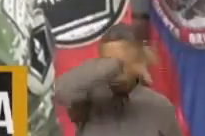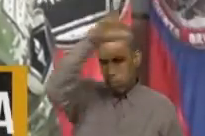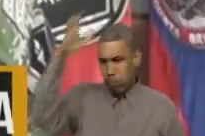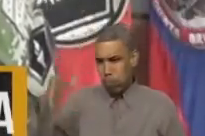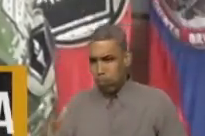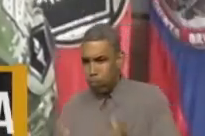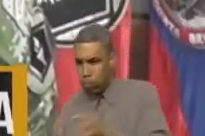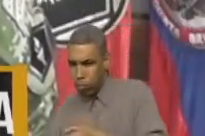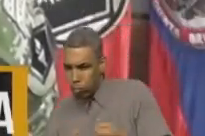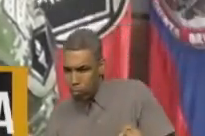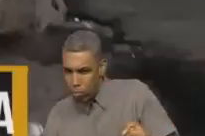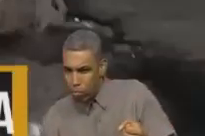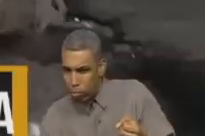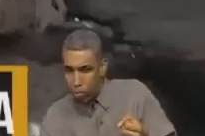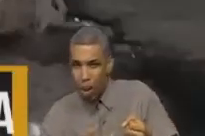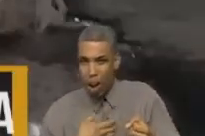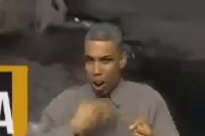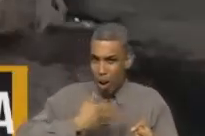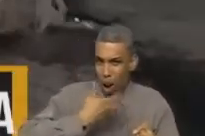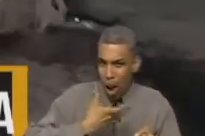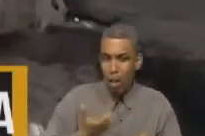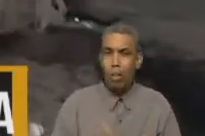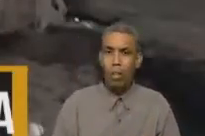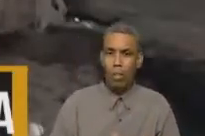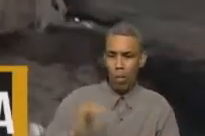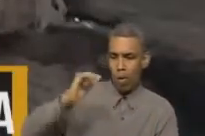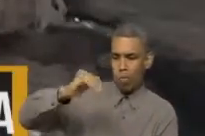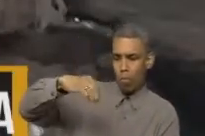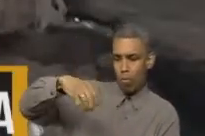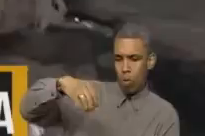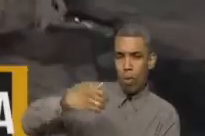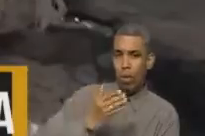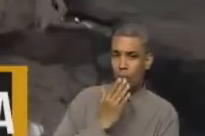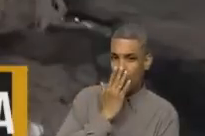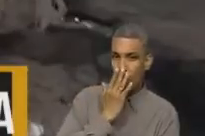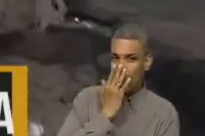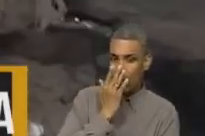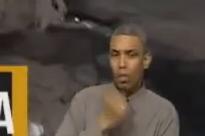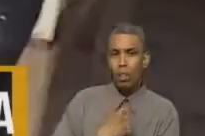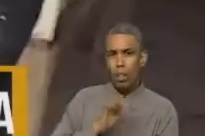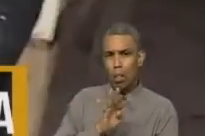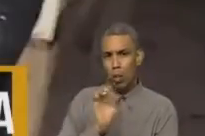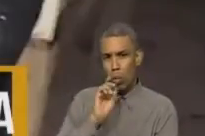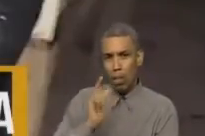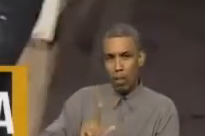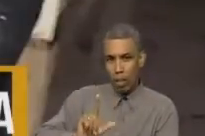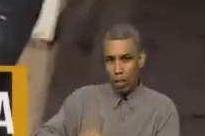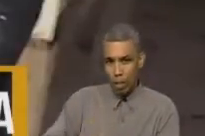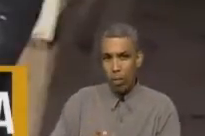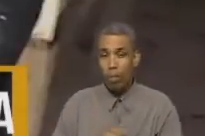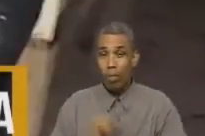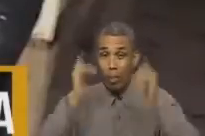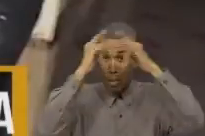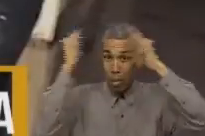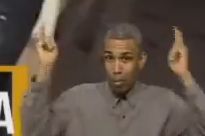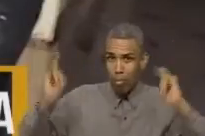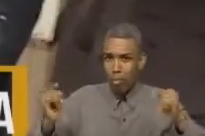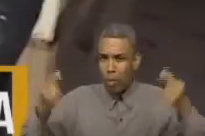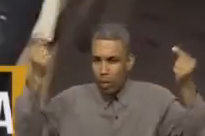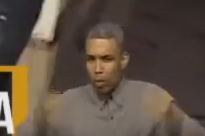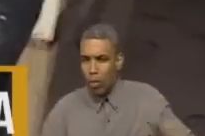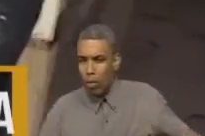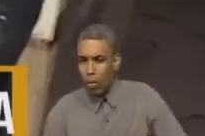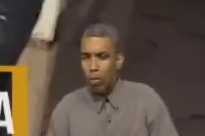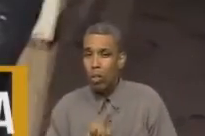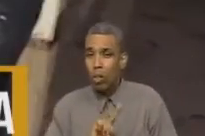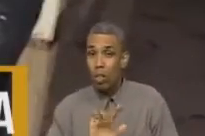grameras digitales, un cilindro de 40 libras y una estufa industrial de 3 puestos. La estructura legal, según las autoridades, estaba evaluada en 150